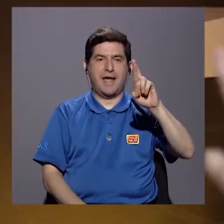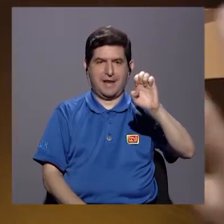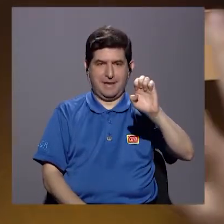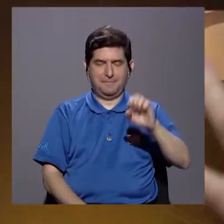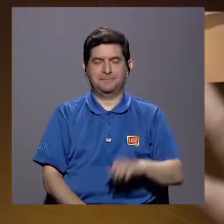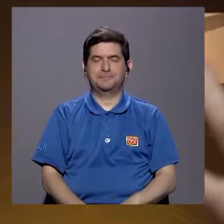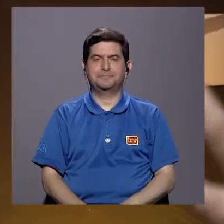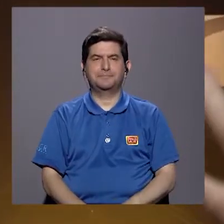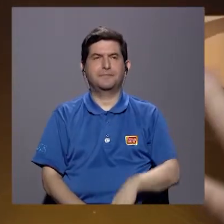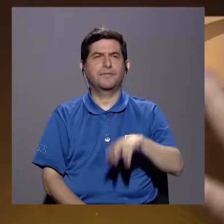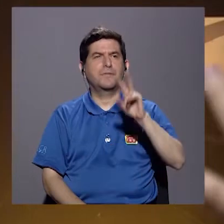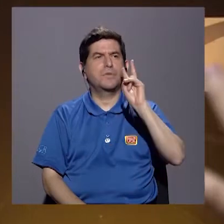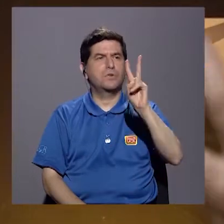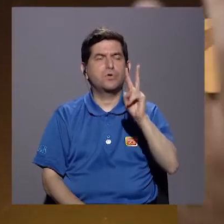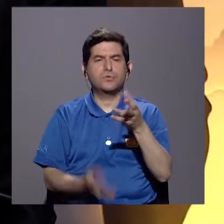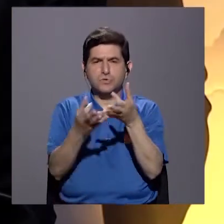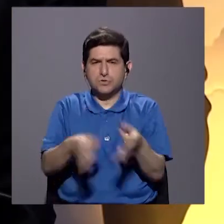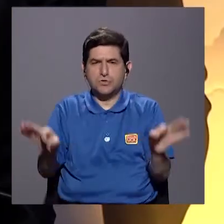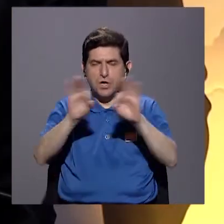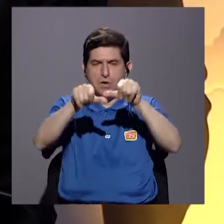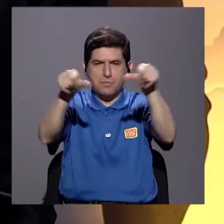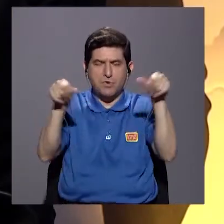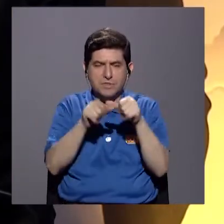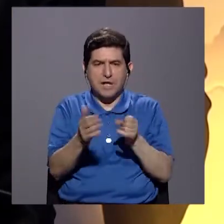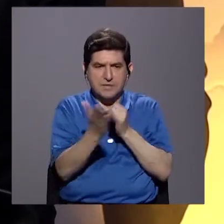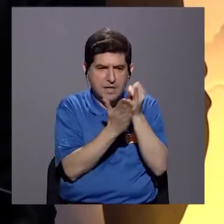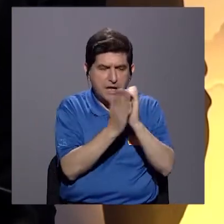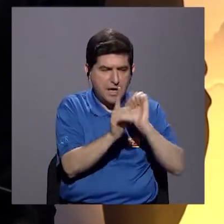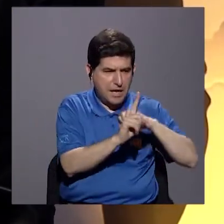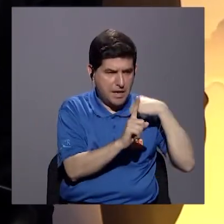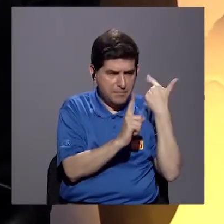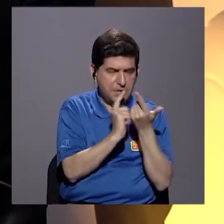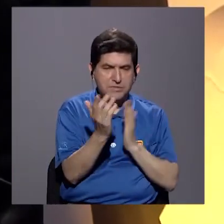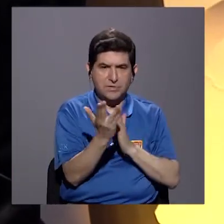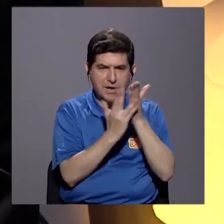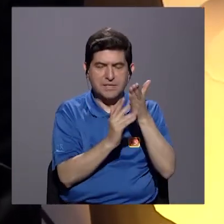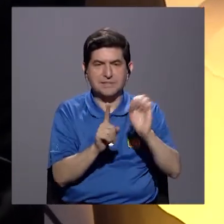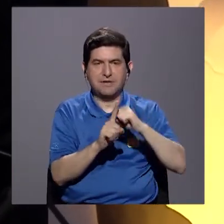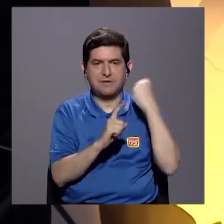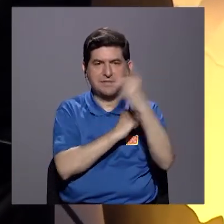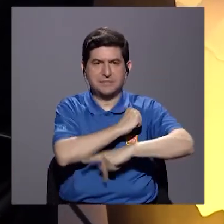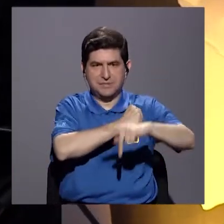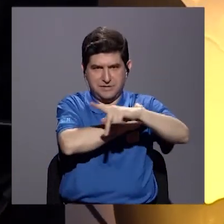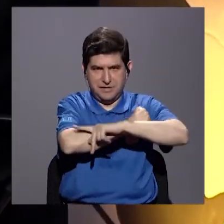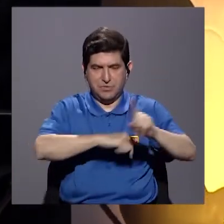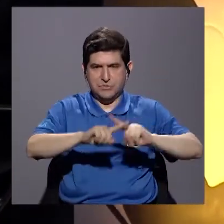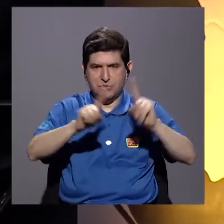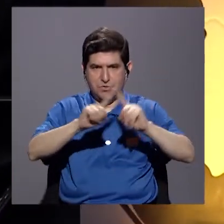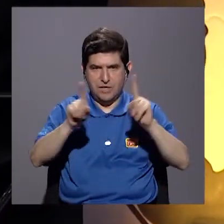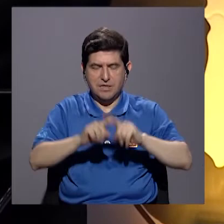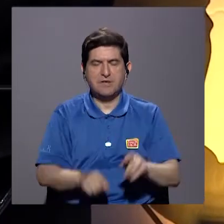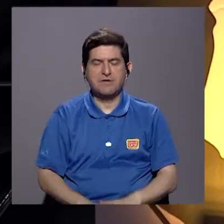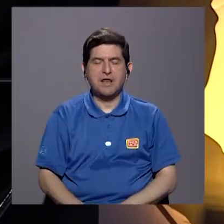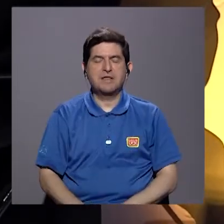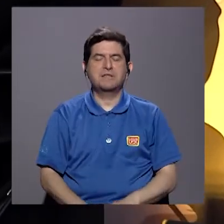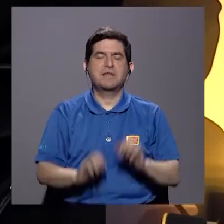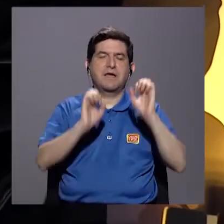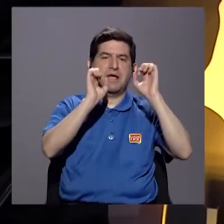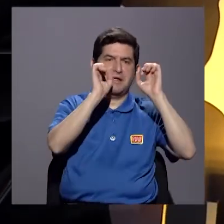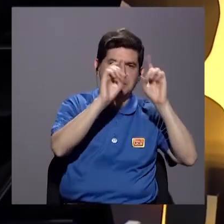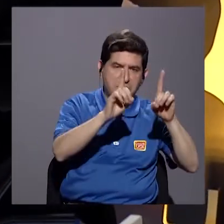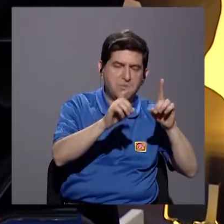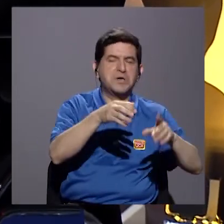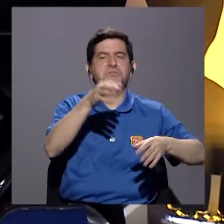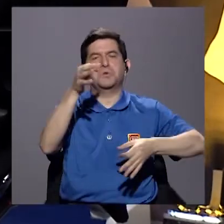dos, digamos, grandes vertientes: investigación social a través del Estado de la Nación y sus otros estados, de la educación, de